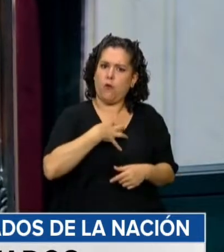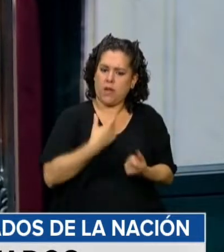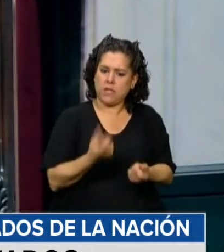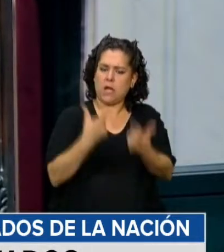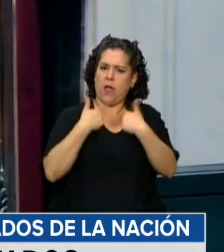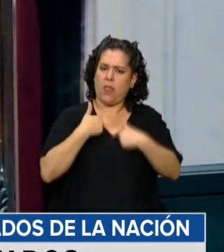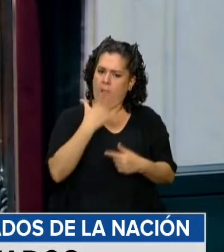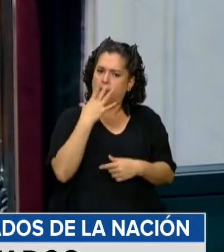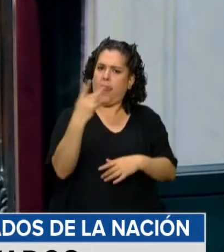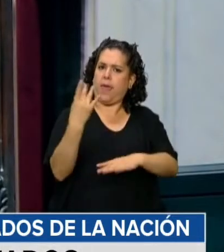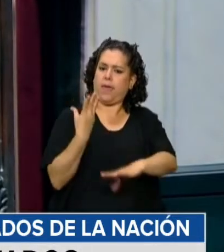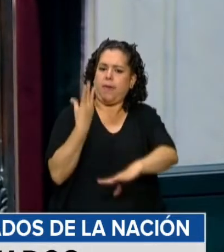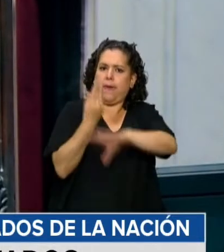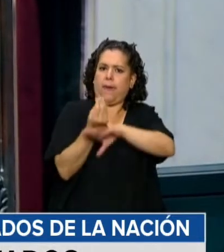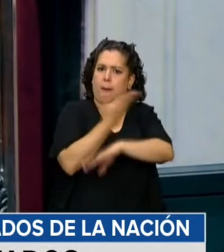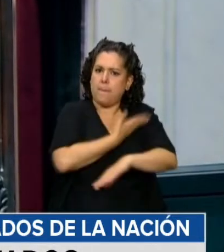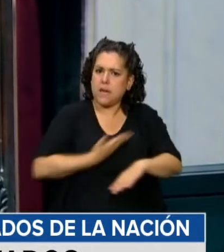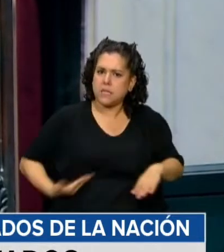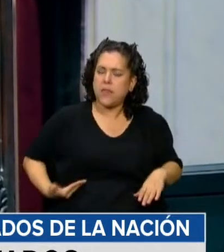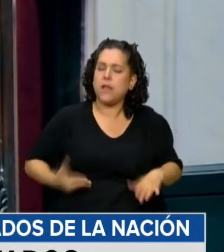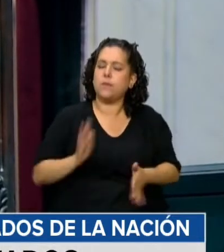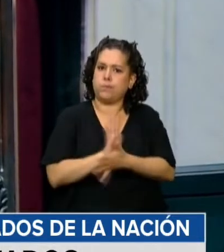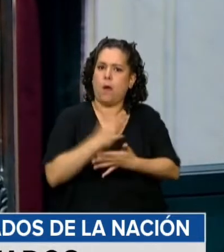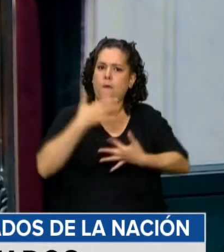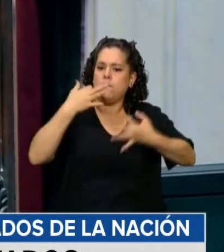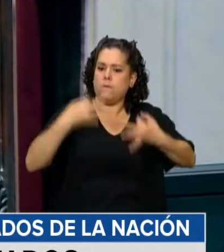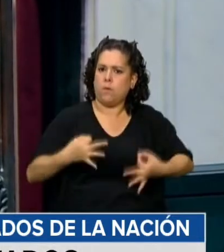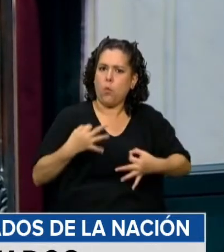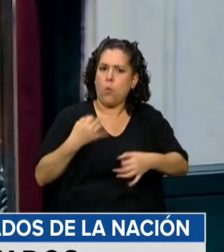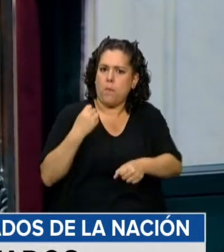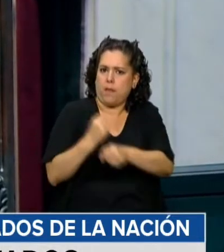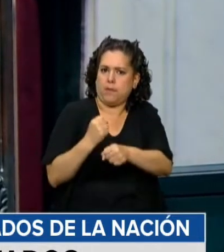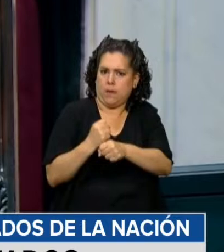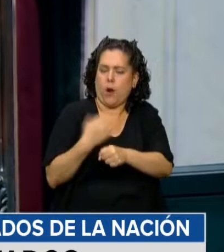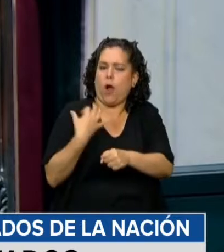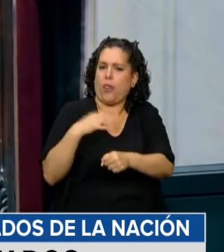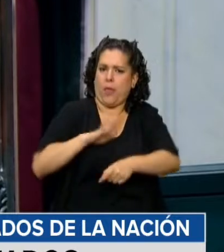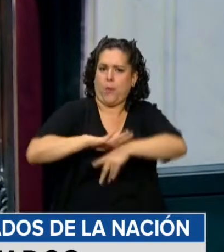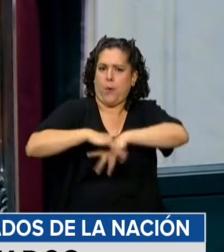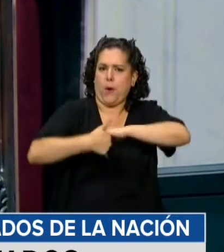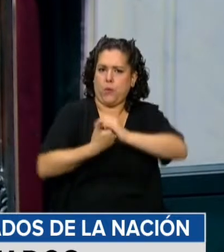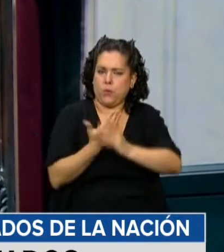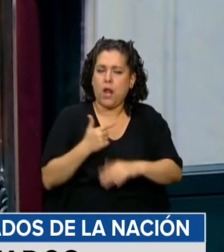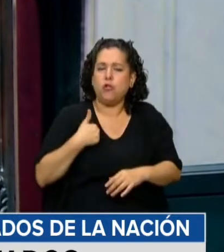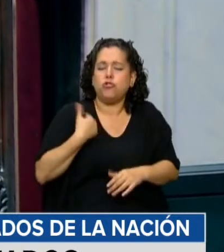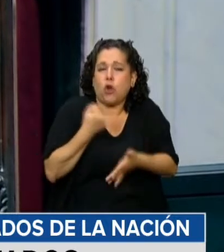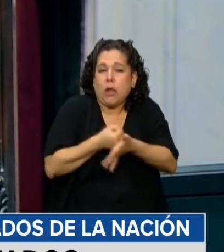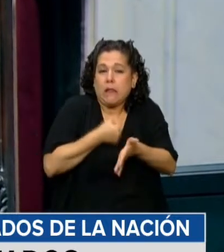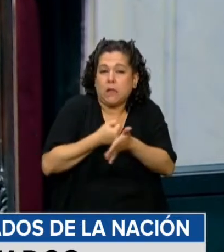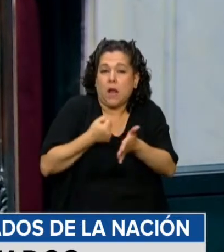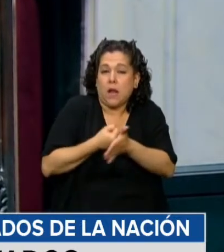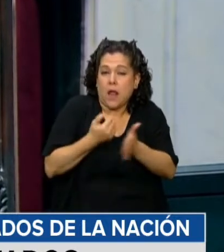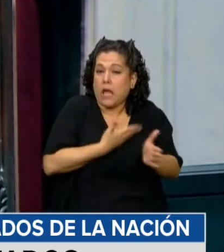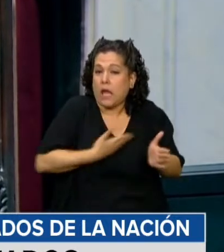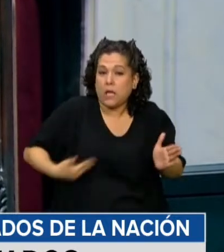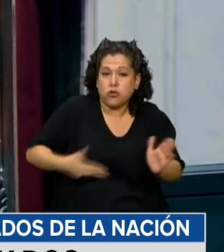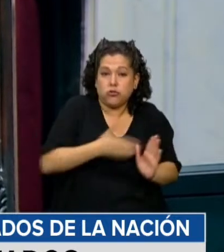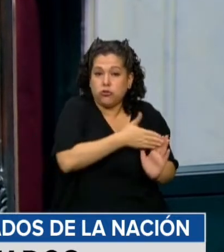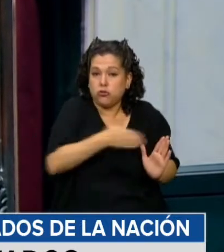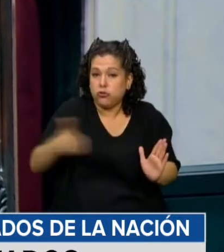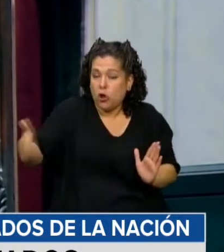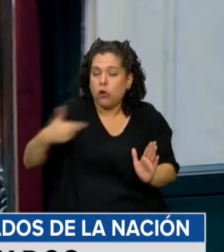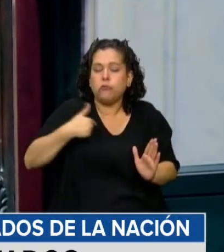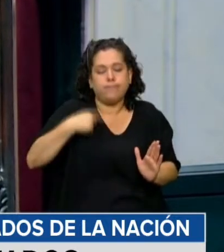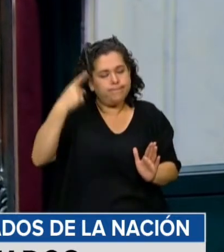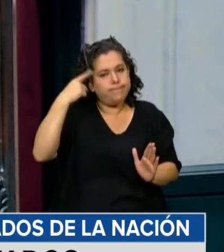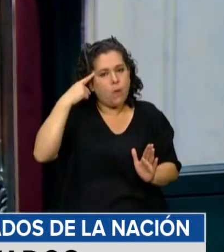designarme para ejercer esta delicada función. Trataré durante mi gestión de hacer prevalecer el espíritu